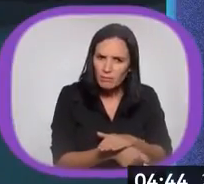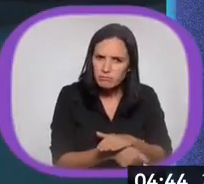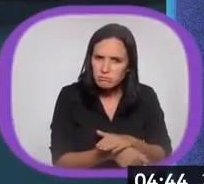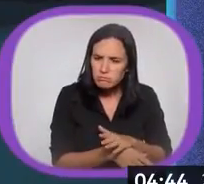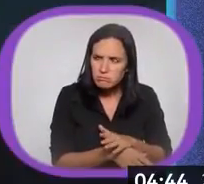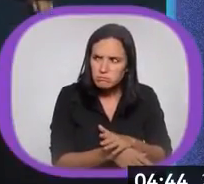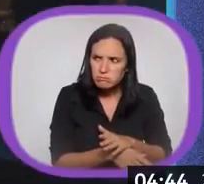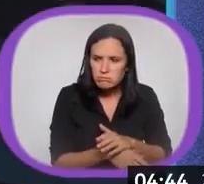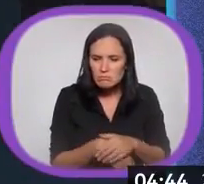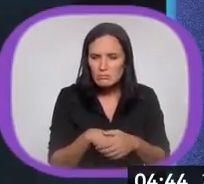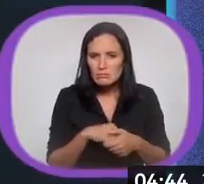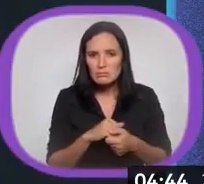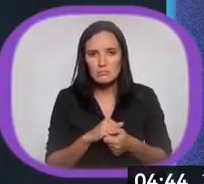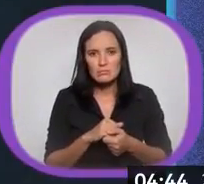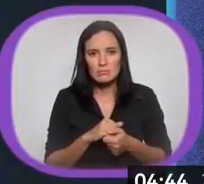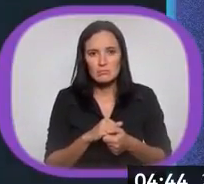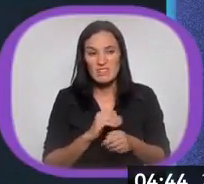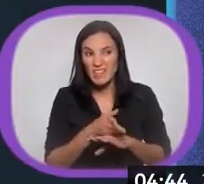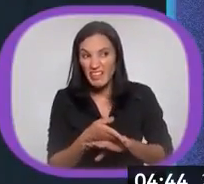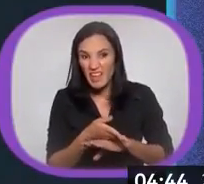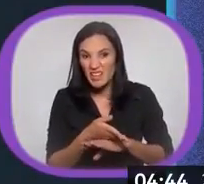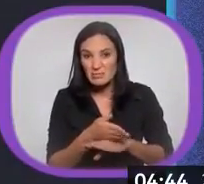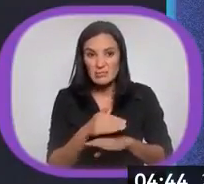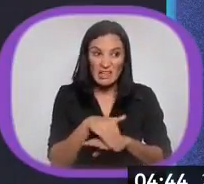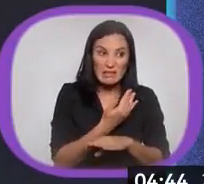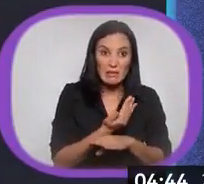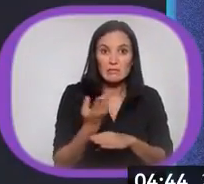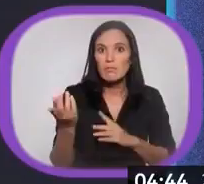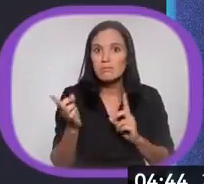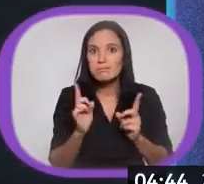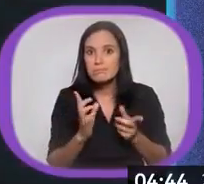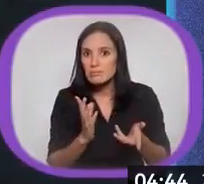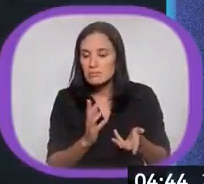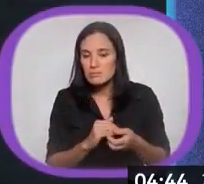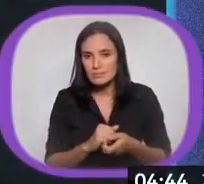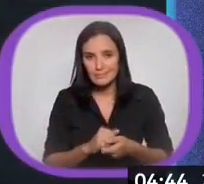encuentre una salida. O entrada.